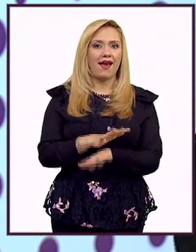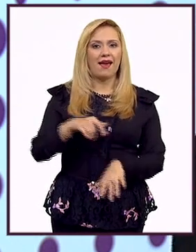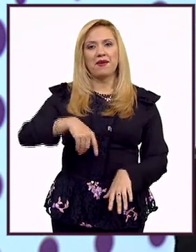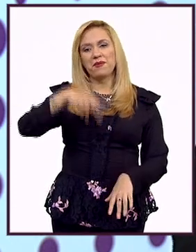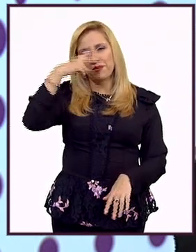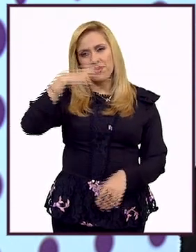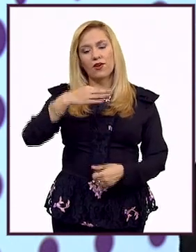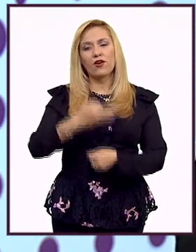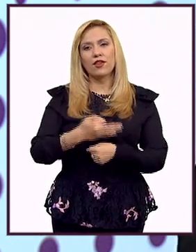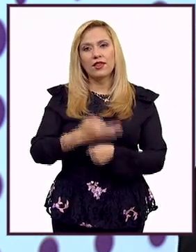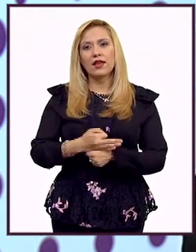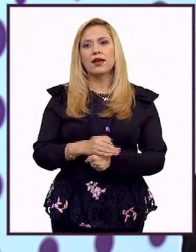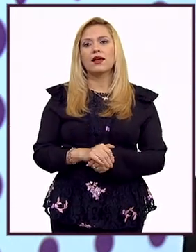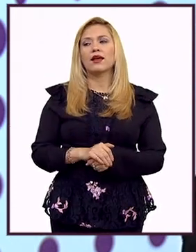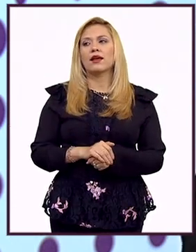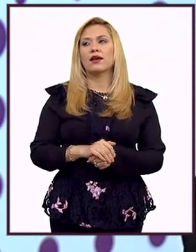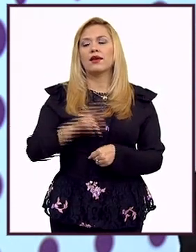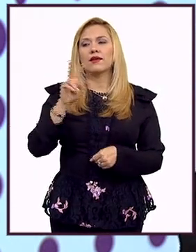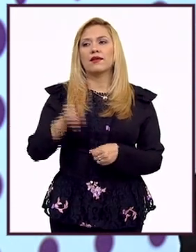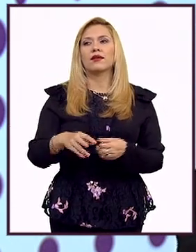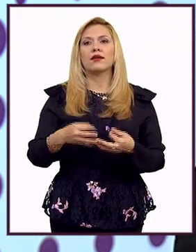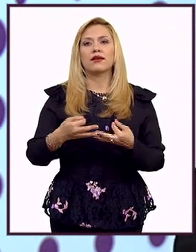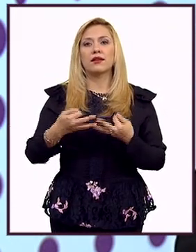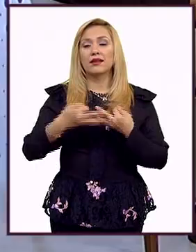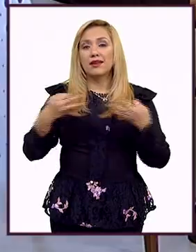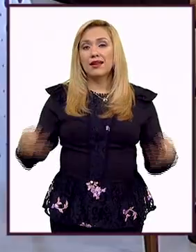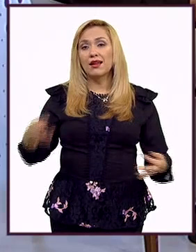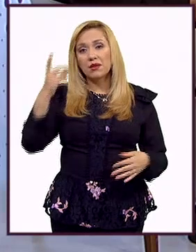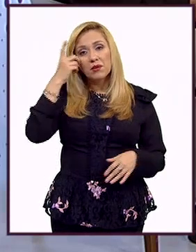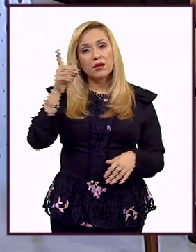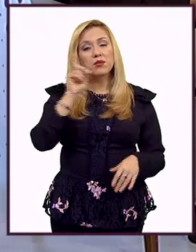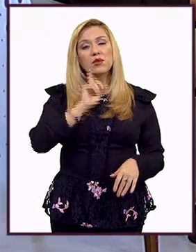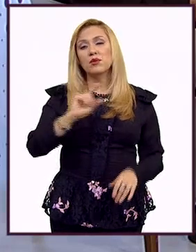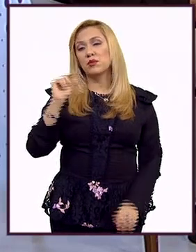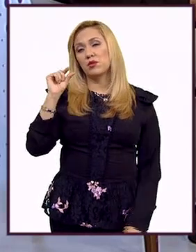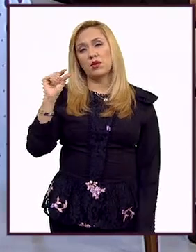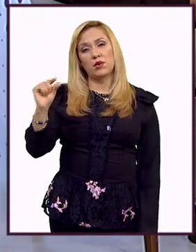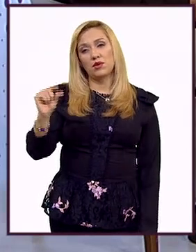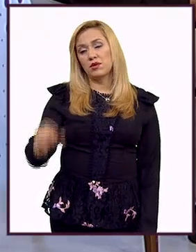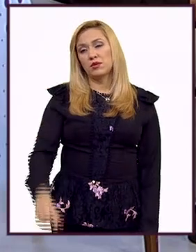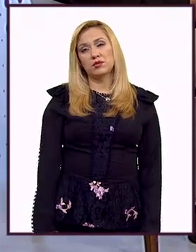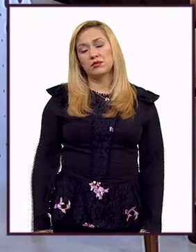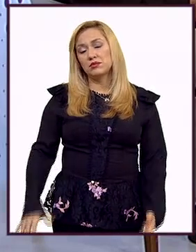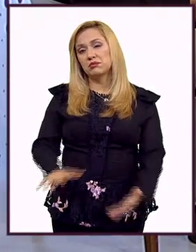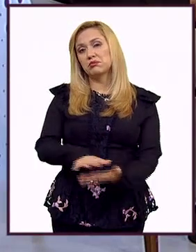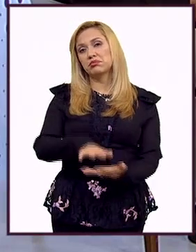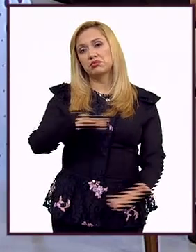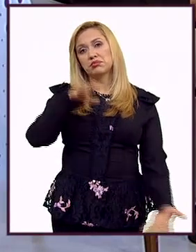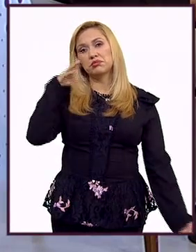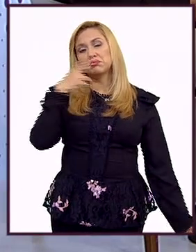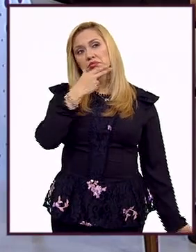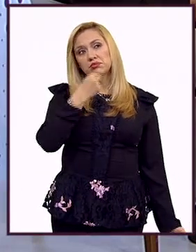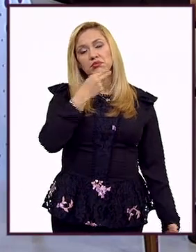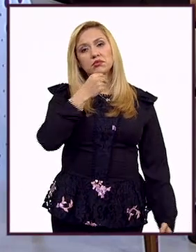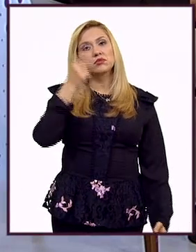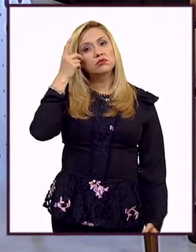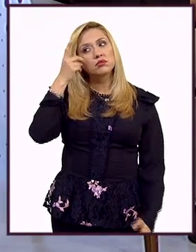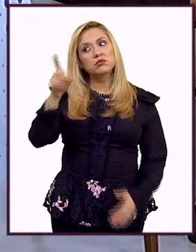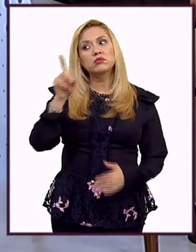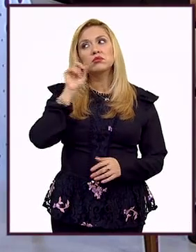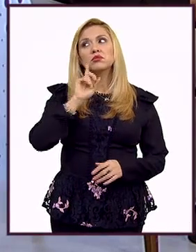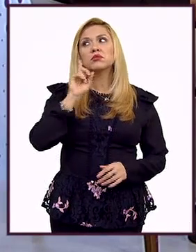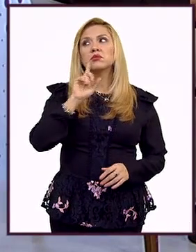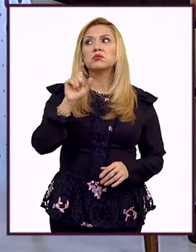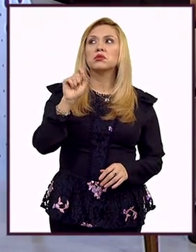en estos momentos, la titularidad de la tierra de las mujeres es minoritaria, ¿no? De esa propiedad social, las mujeres tienen alrededor